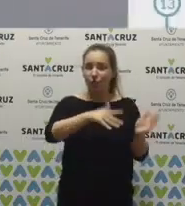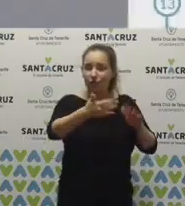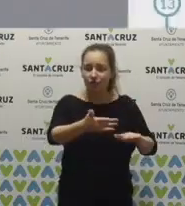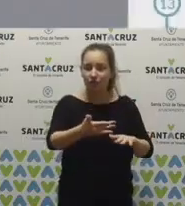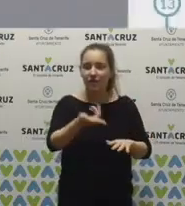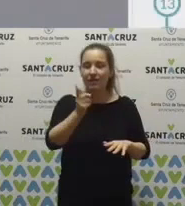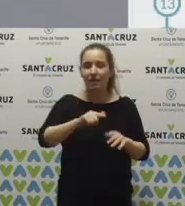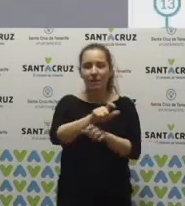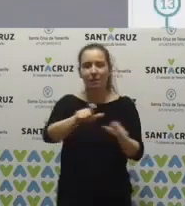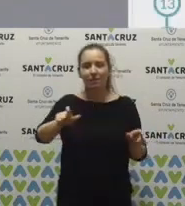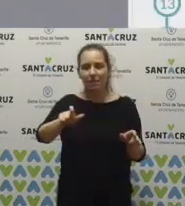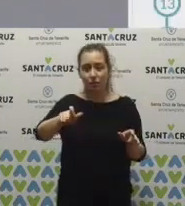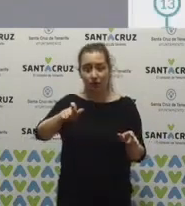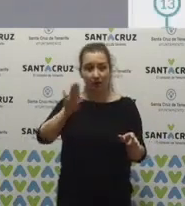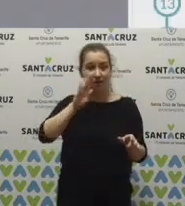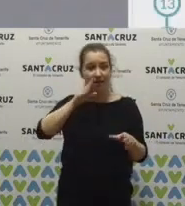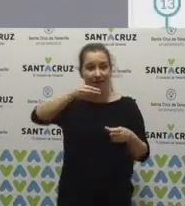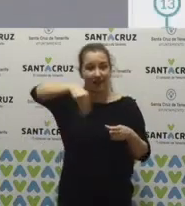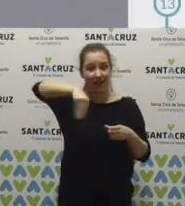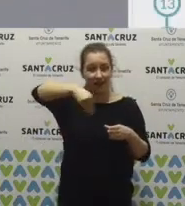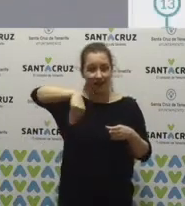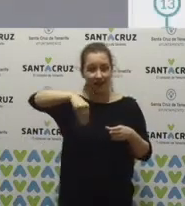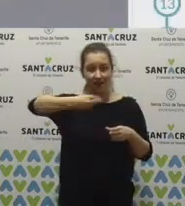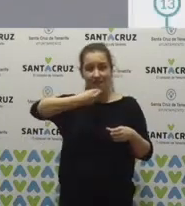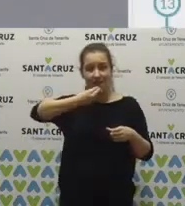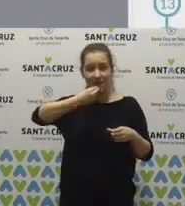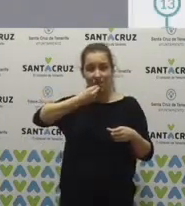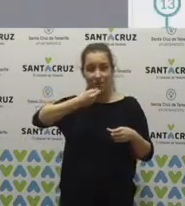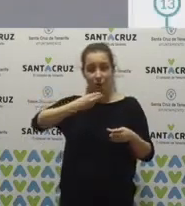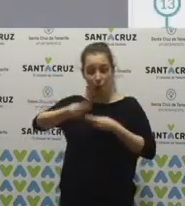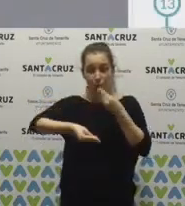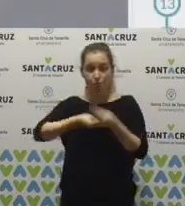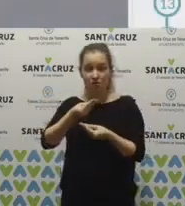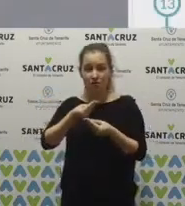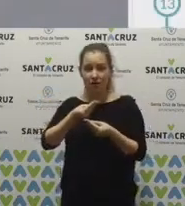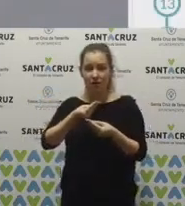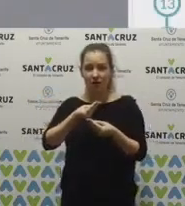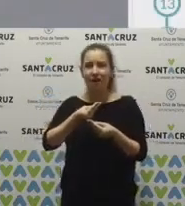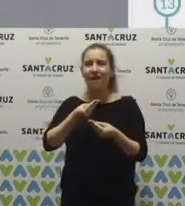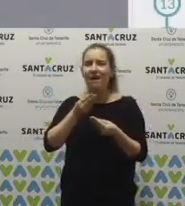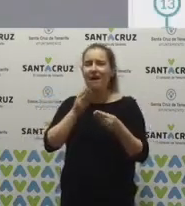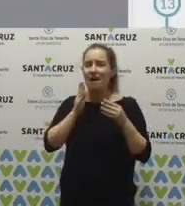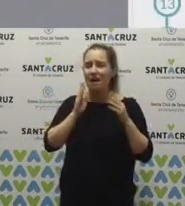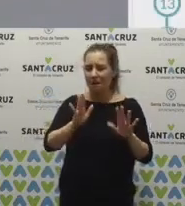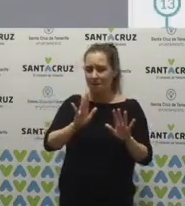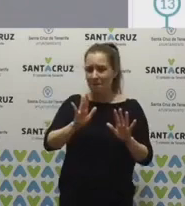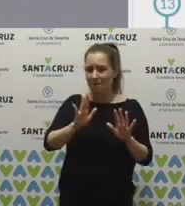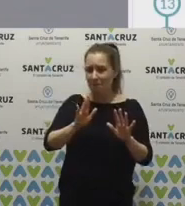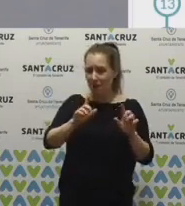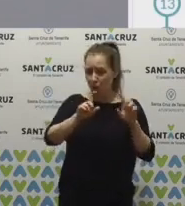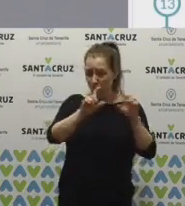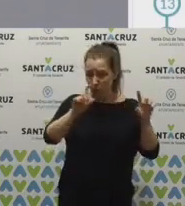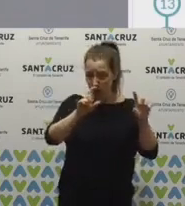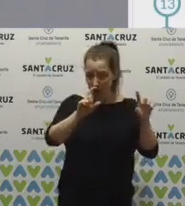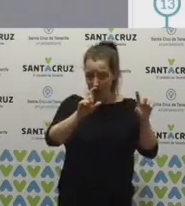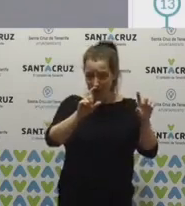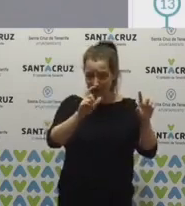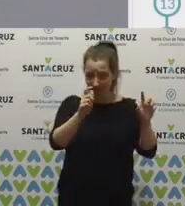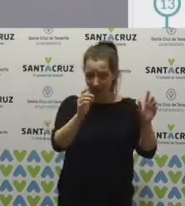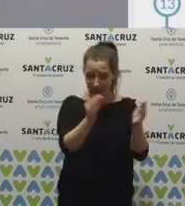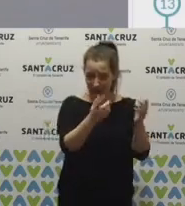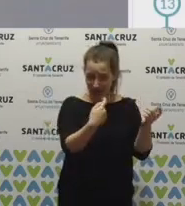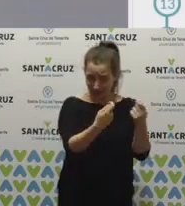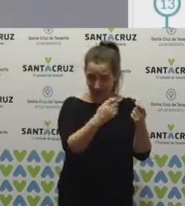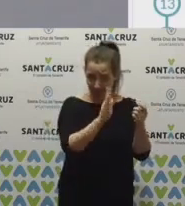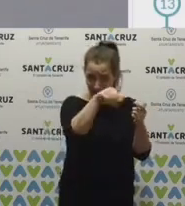están utilizando esta tarjeta de alimentos no están utilizando la tarjeta de alimentos consumiendo en las pequeñas tiendas que y sabemos que existen en